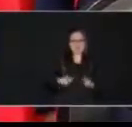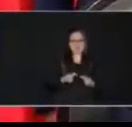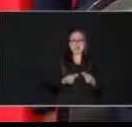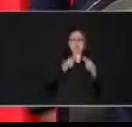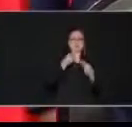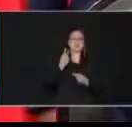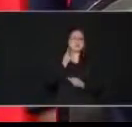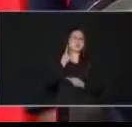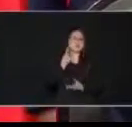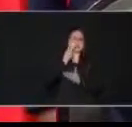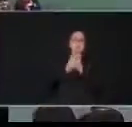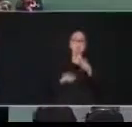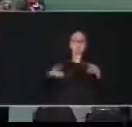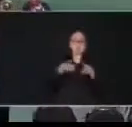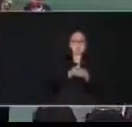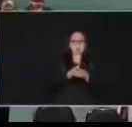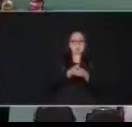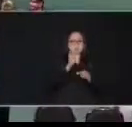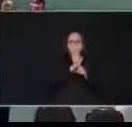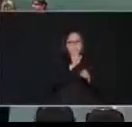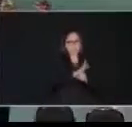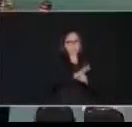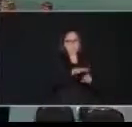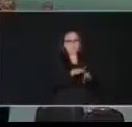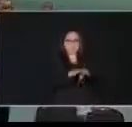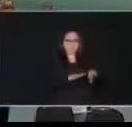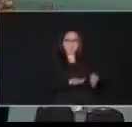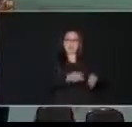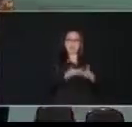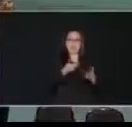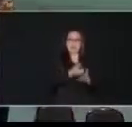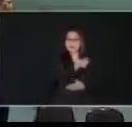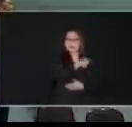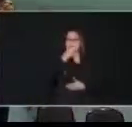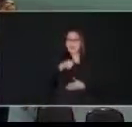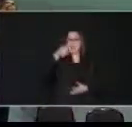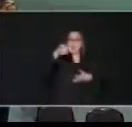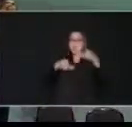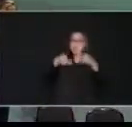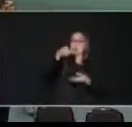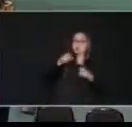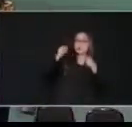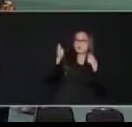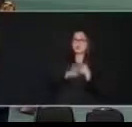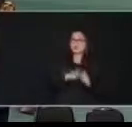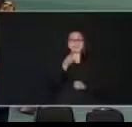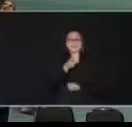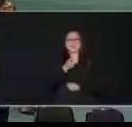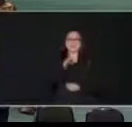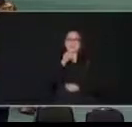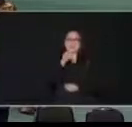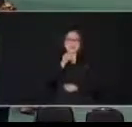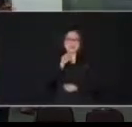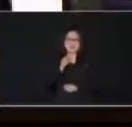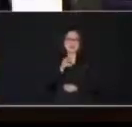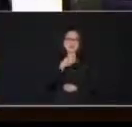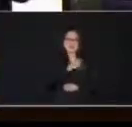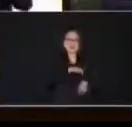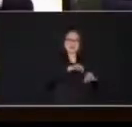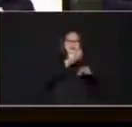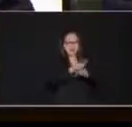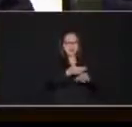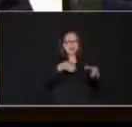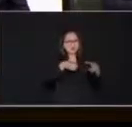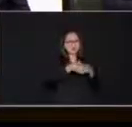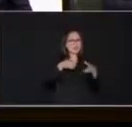gran mayoría de la gente moviéndose a favor del nuevo proceso de cambio en el país, y en el 2021 veremos si esto se mantiene. Hay una gran esperanza, hay un